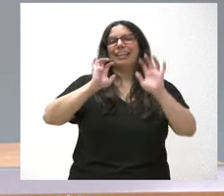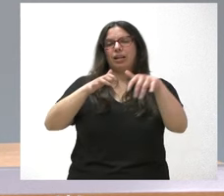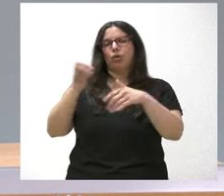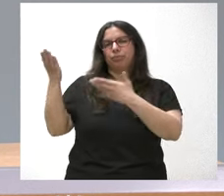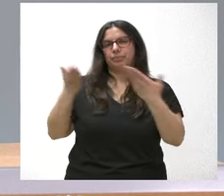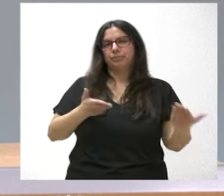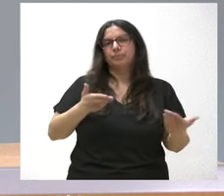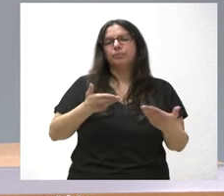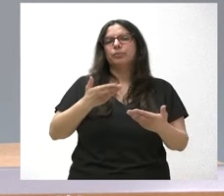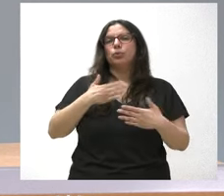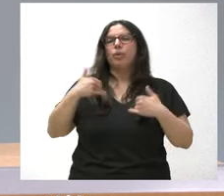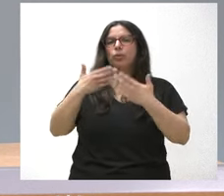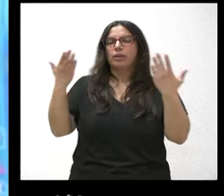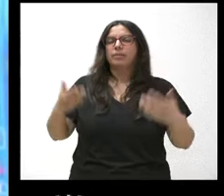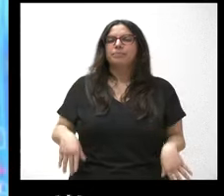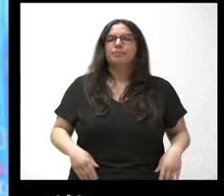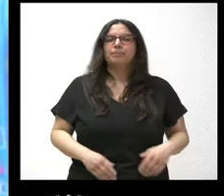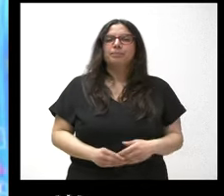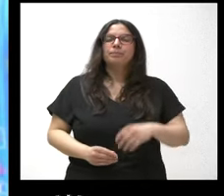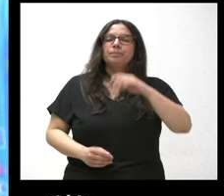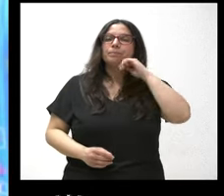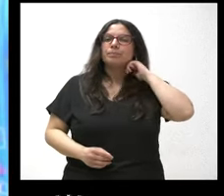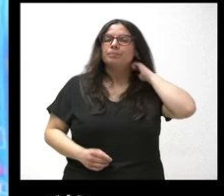ILEÓN. Adelante, Carlos, cuando quieras.